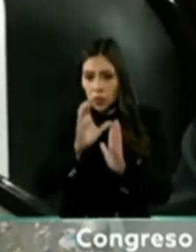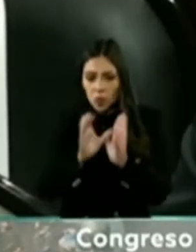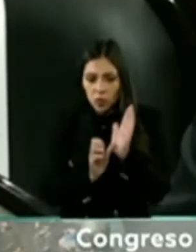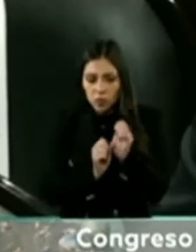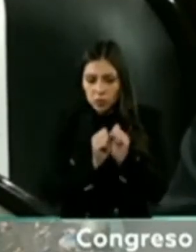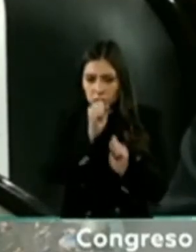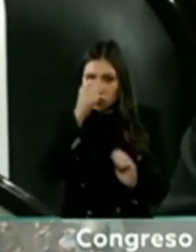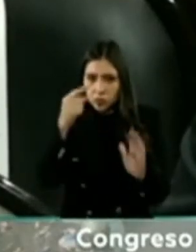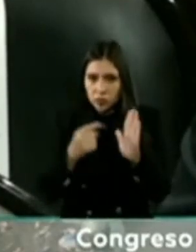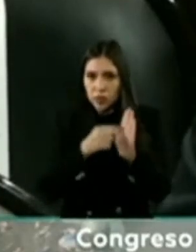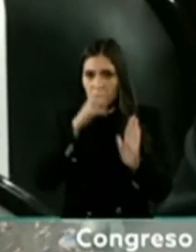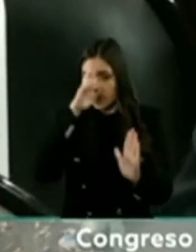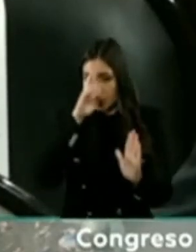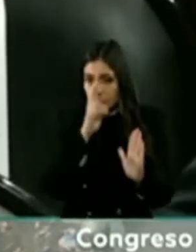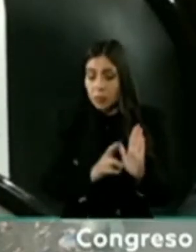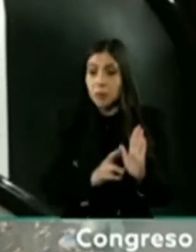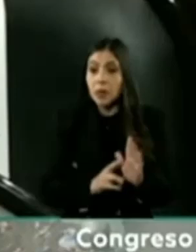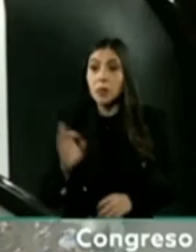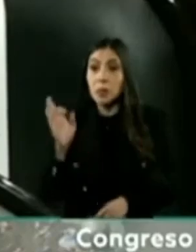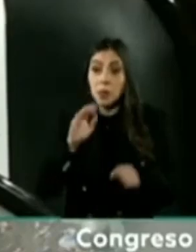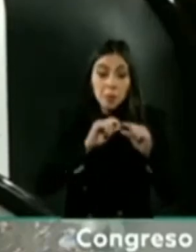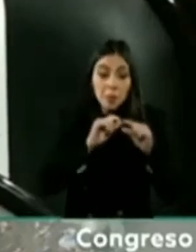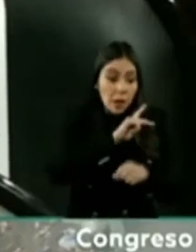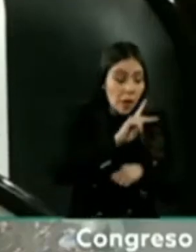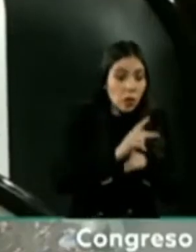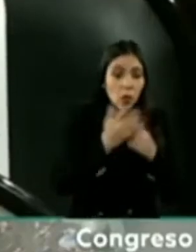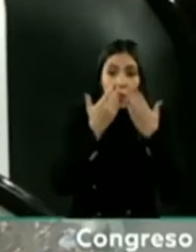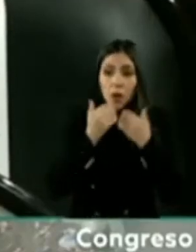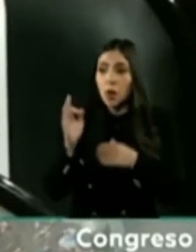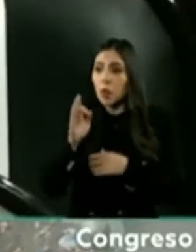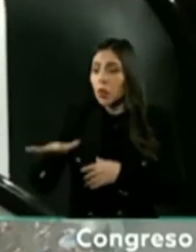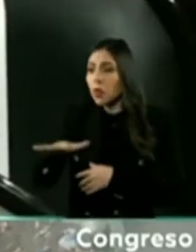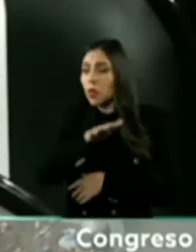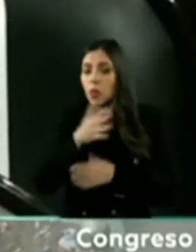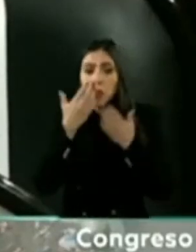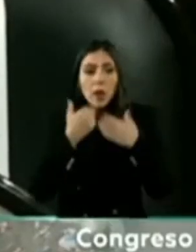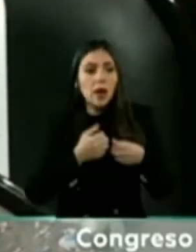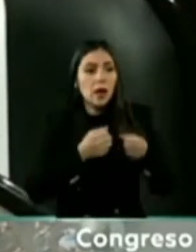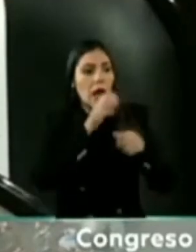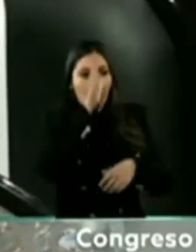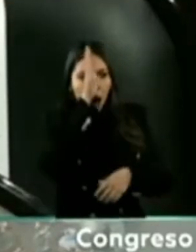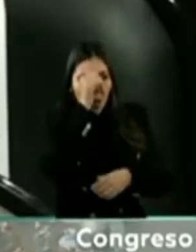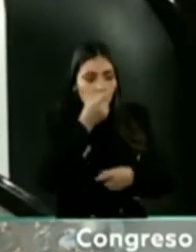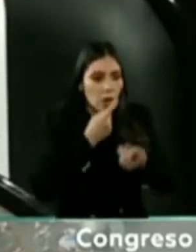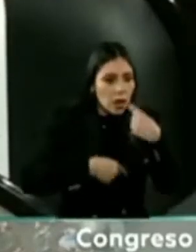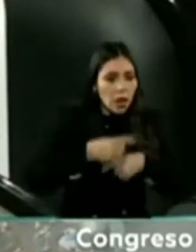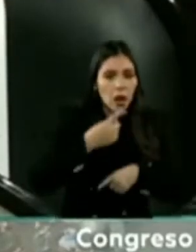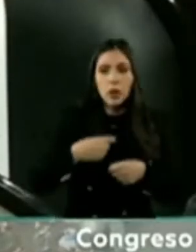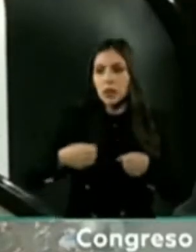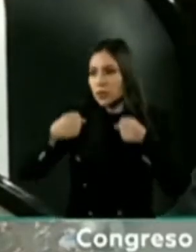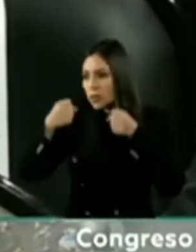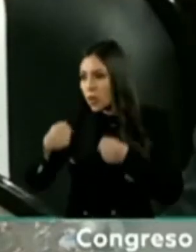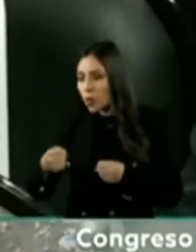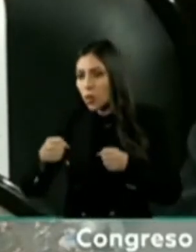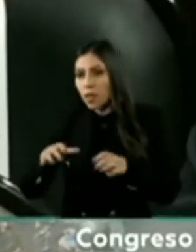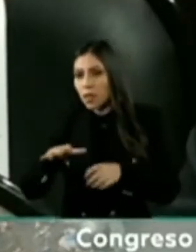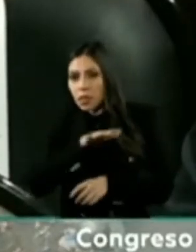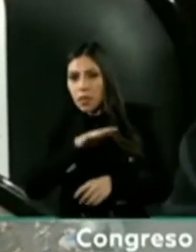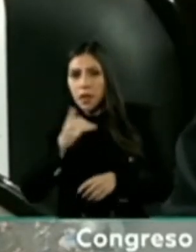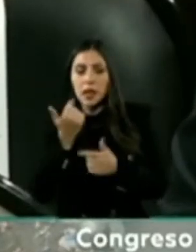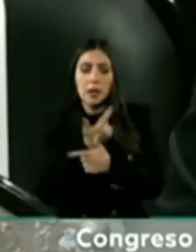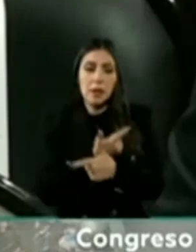en estos momentos, en esta sesión solemne. El PRI participa en